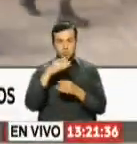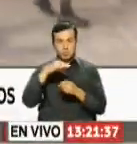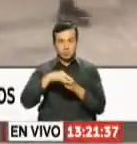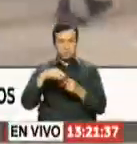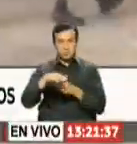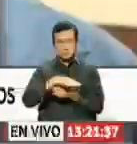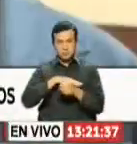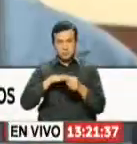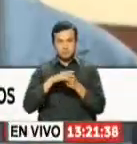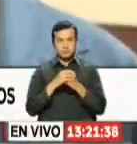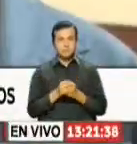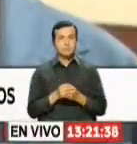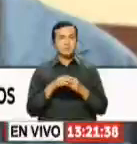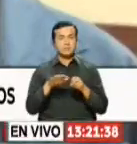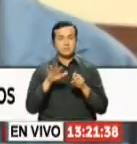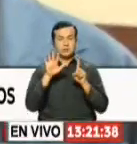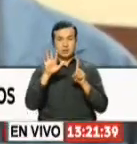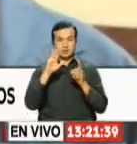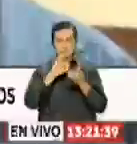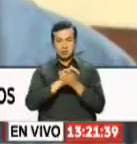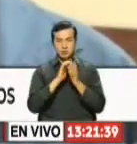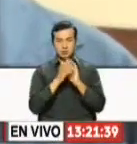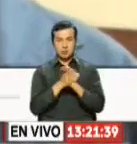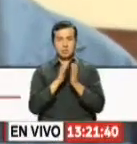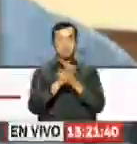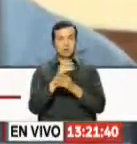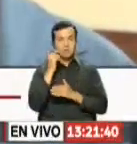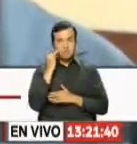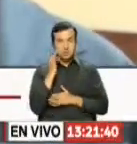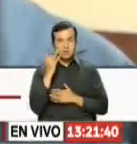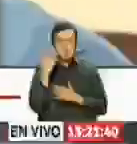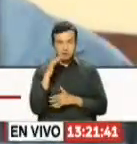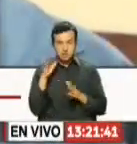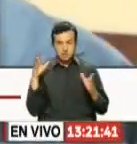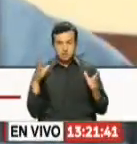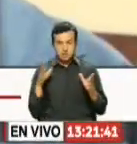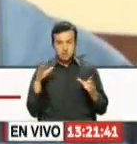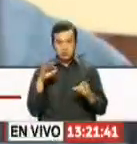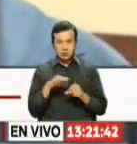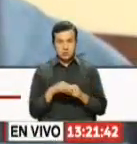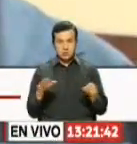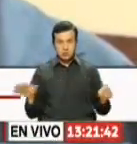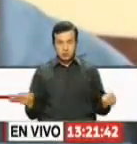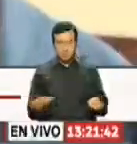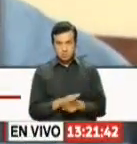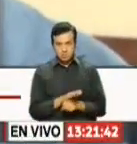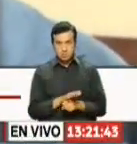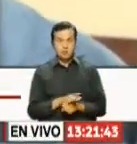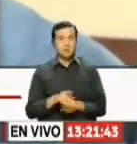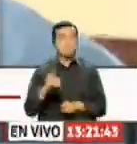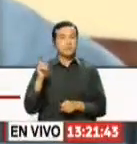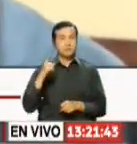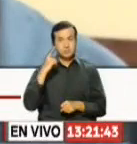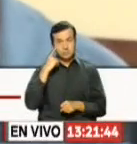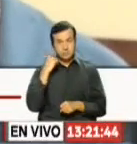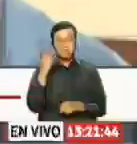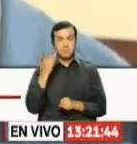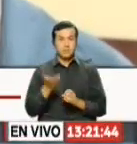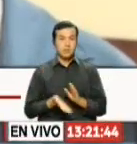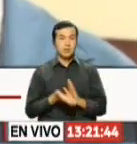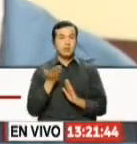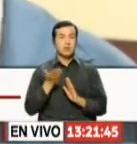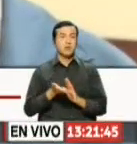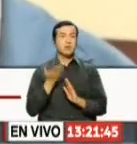receptoras del voto. El 6 de noviembre estableceremos ya el registro electoral definitivo. De ser necesario, vamos a